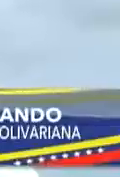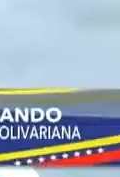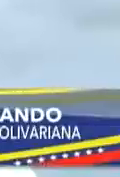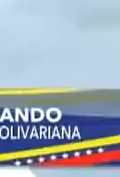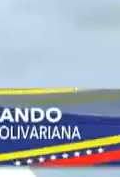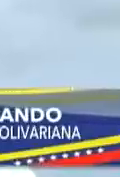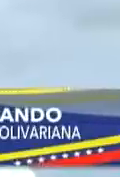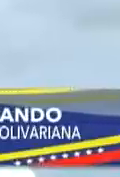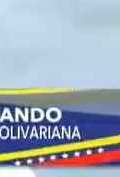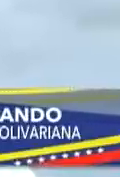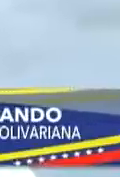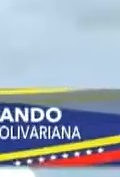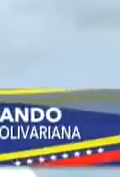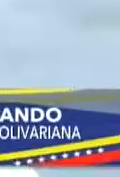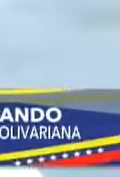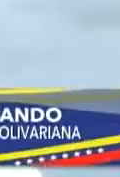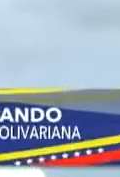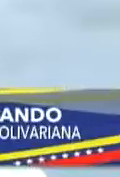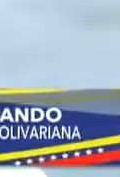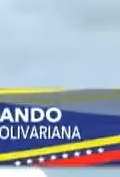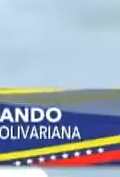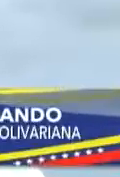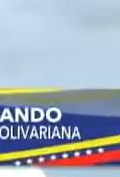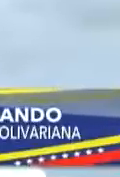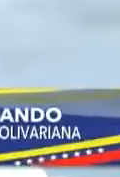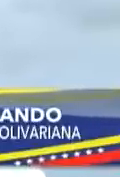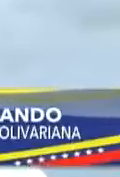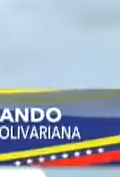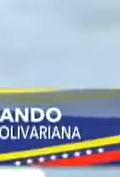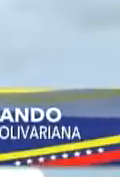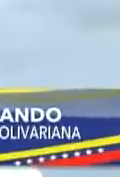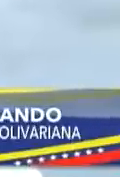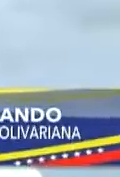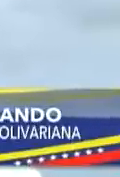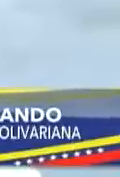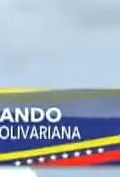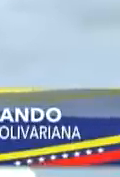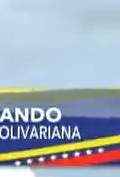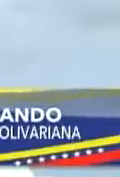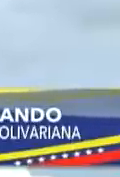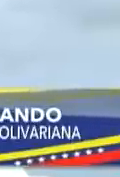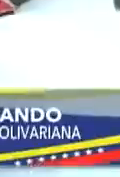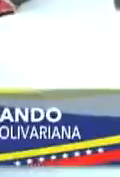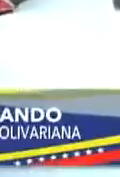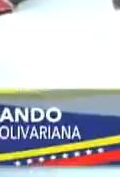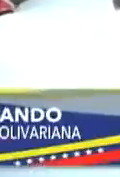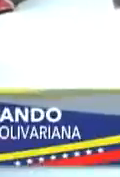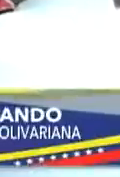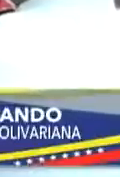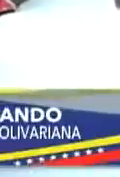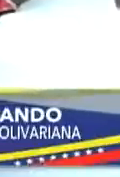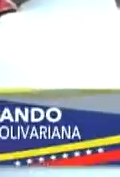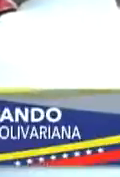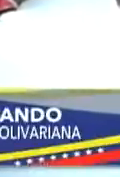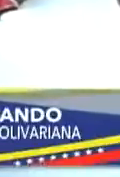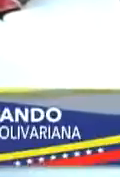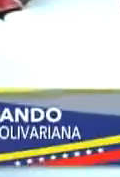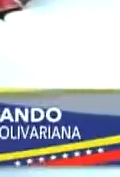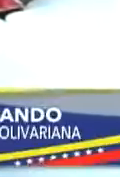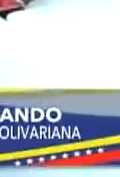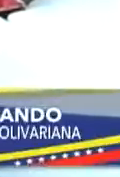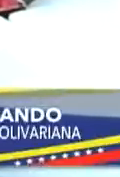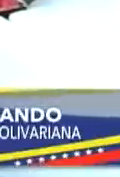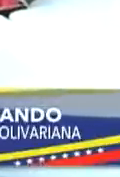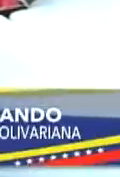Miranda y Bolívar, izado a tope en todos los mástiles de la institución y que ondea